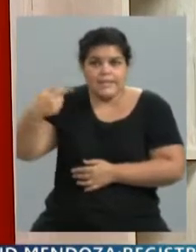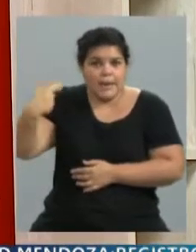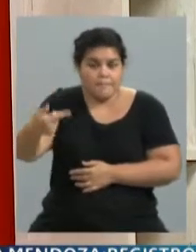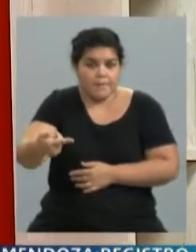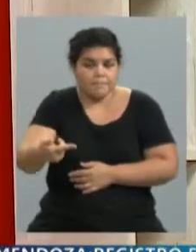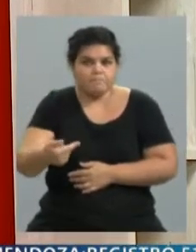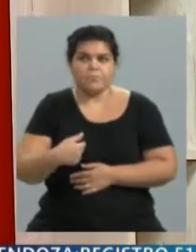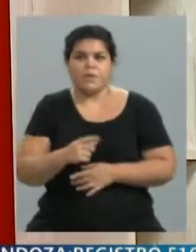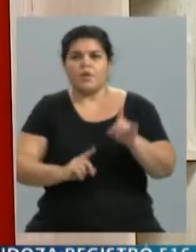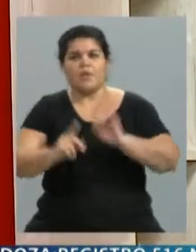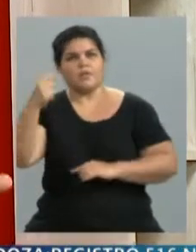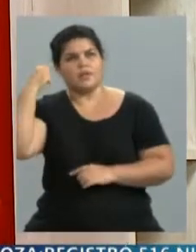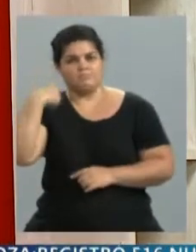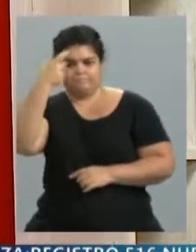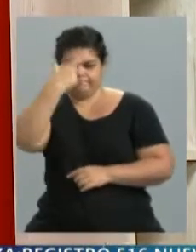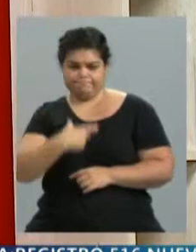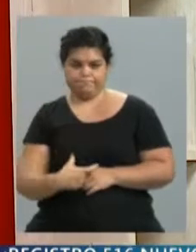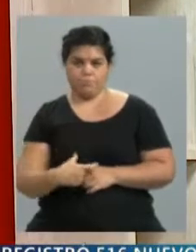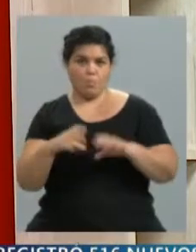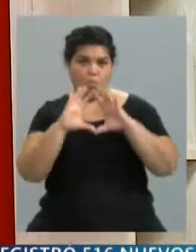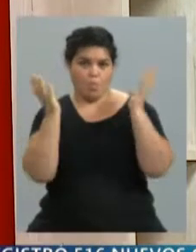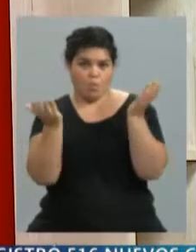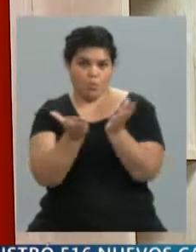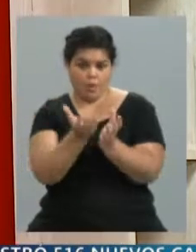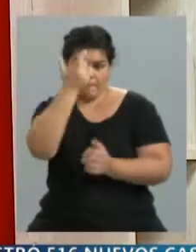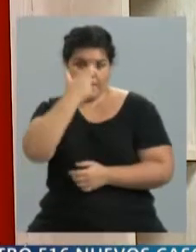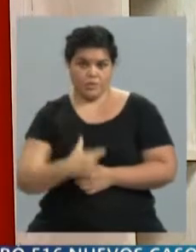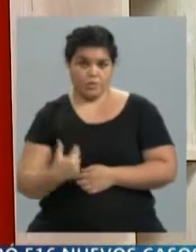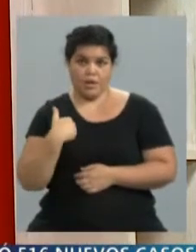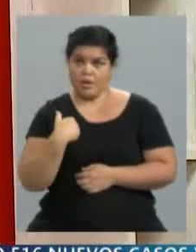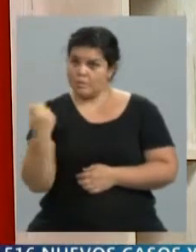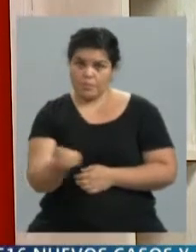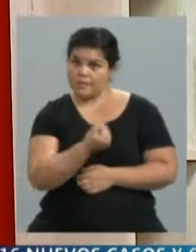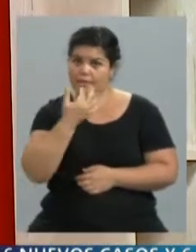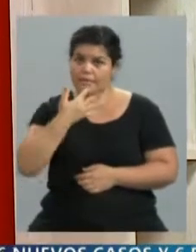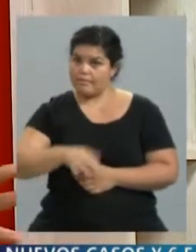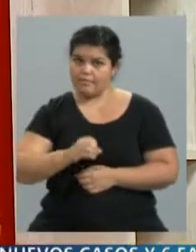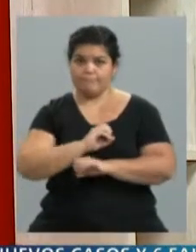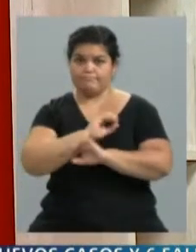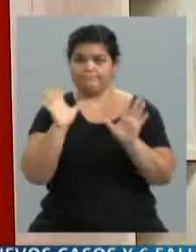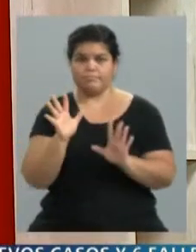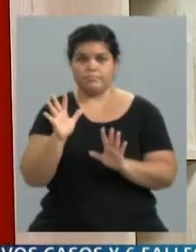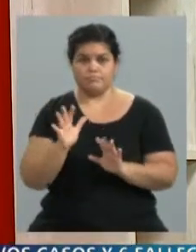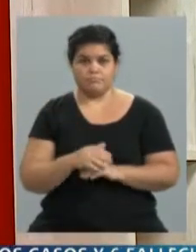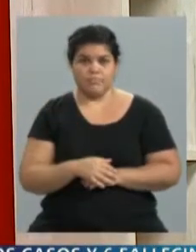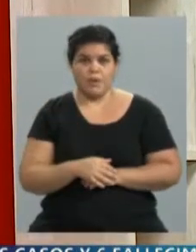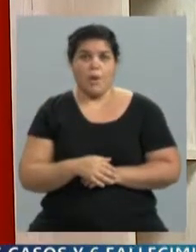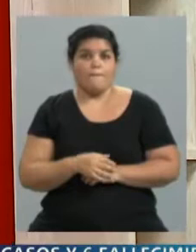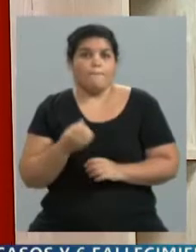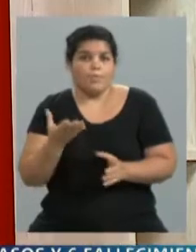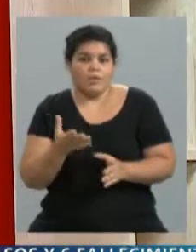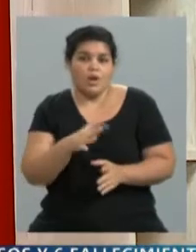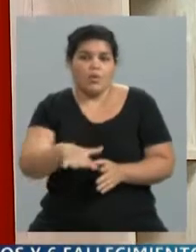como ser humano, a nivel mundial, tenemos que tomar conciencia de esta situación, porque aparte, no solamente le estamos quitando el hábitat a los animales,